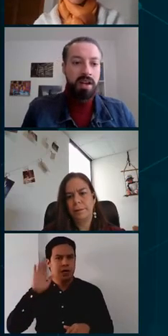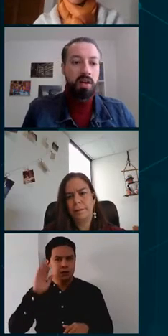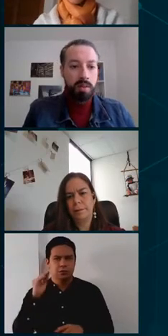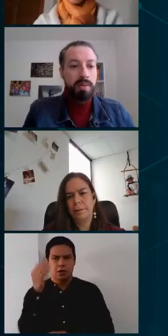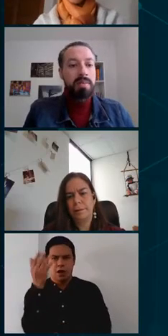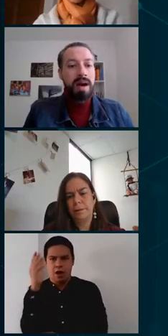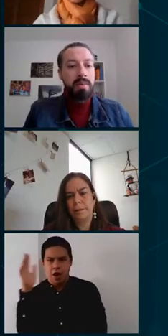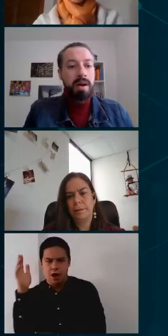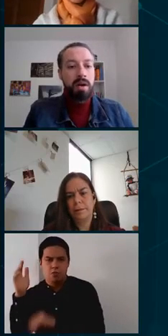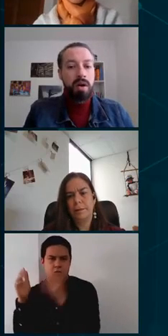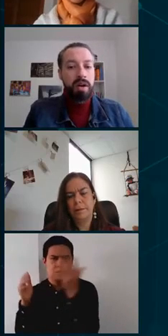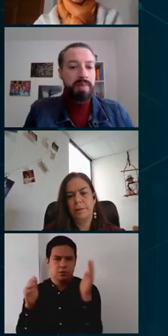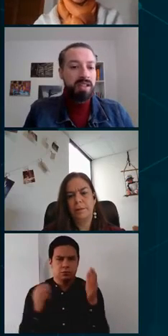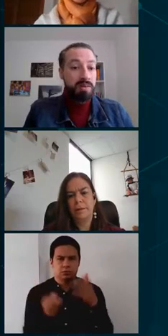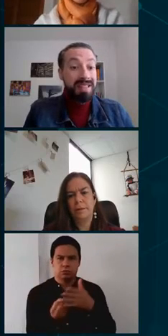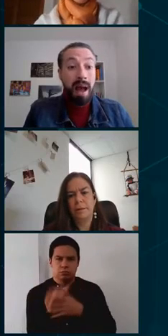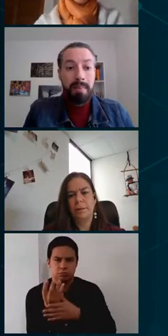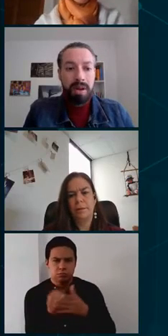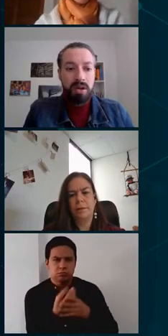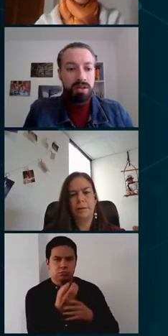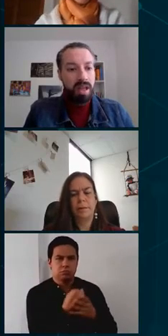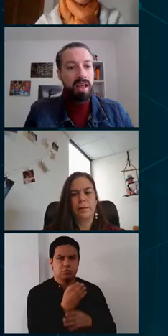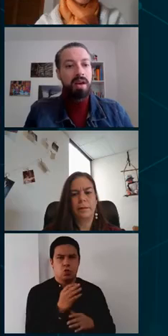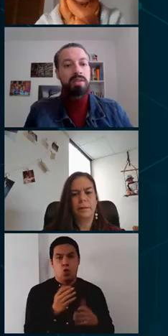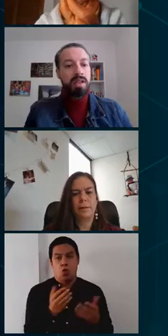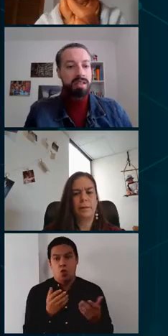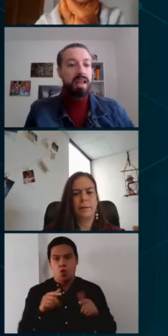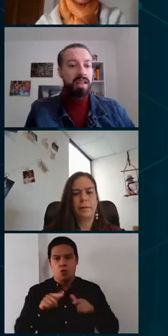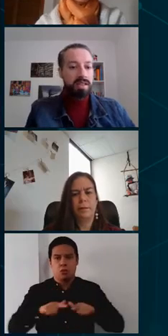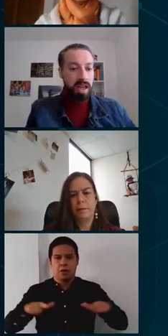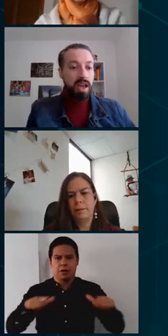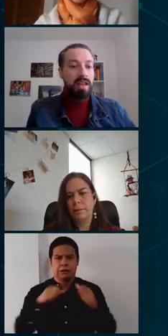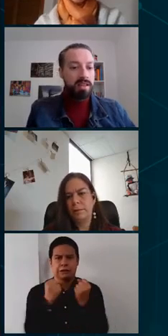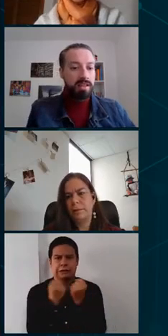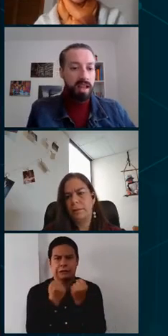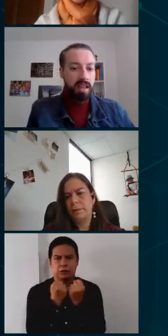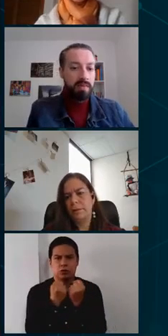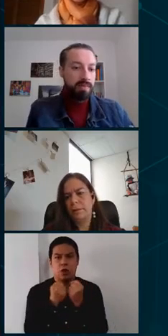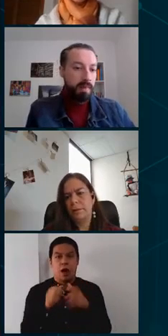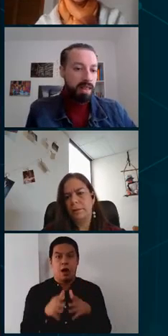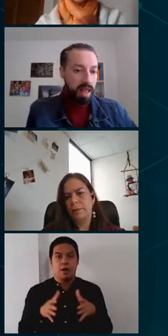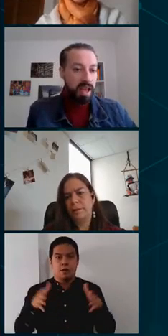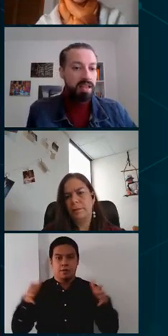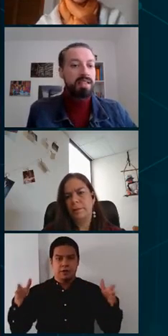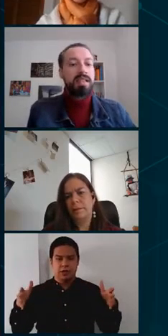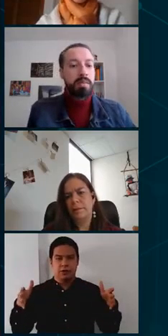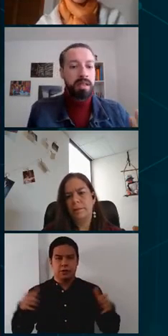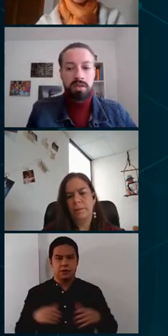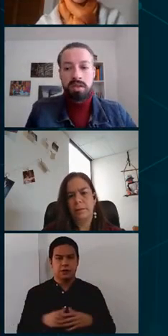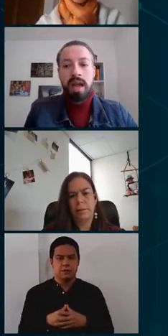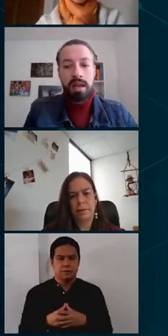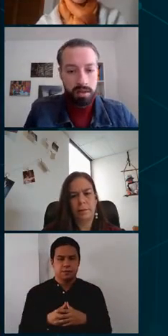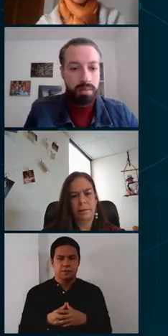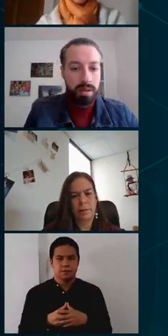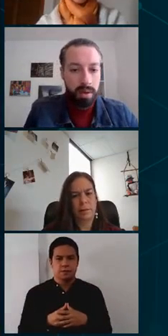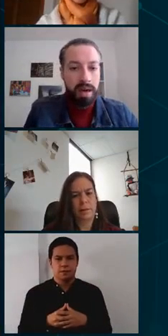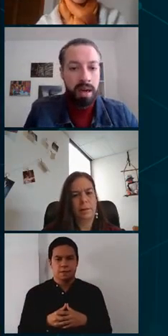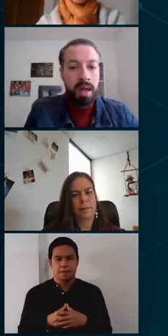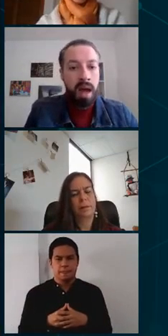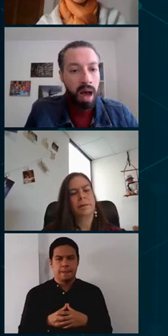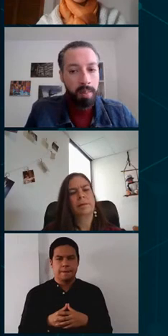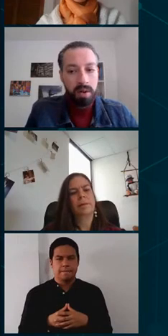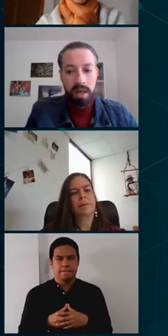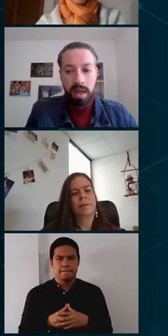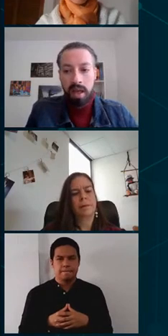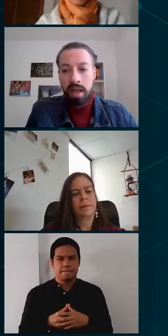Exactamente. O espacios más amplios que digamos que También, se mantenga el distanciamiento social. Súper